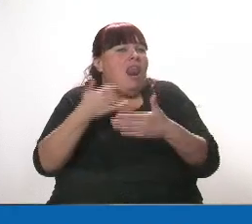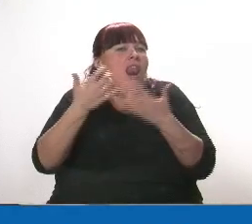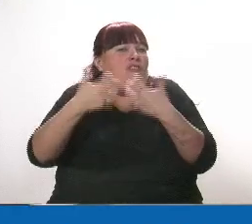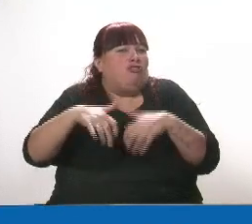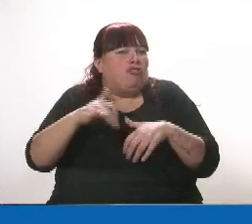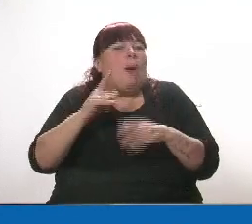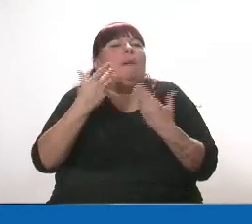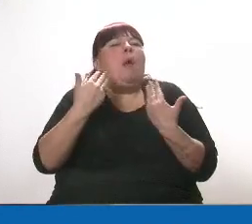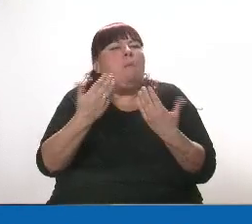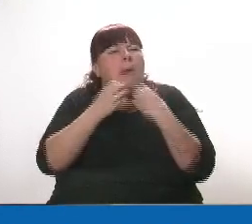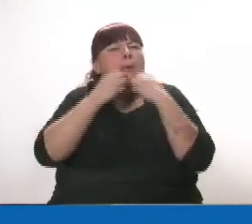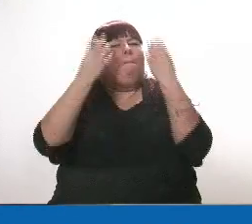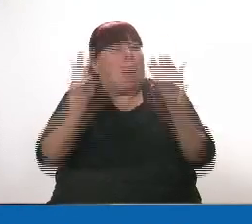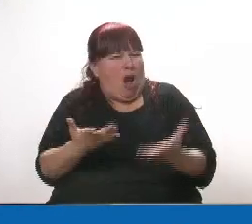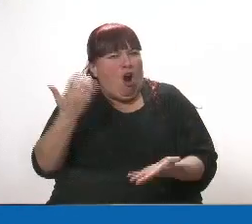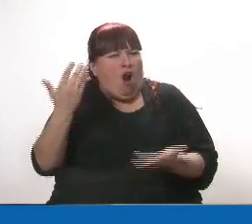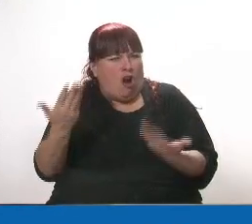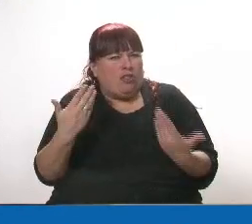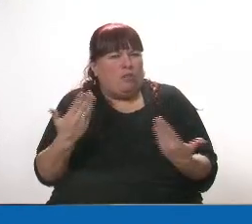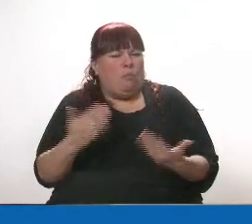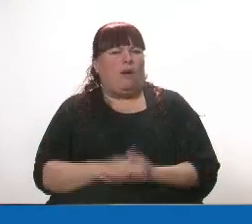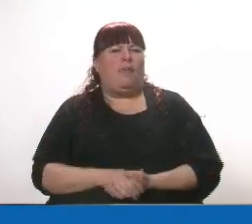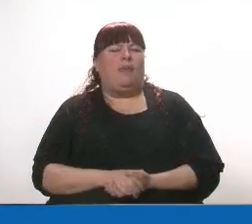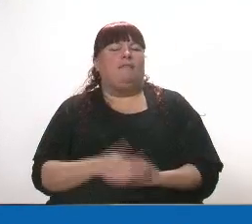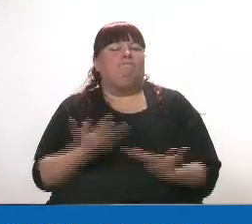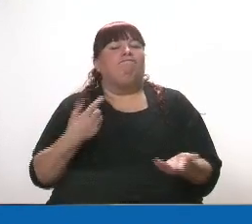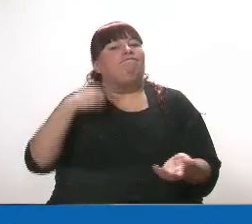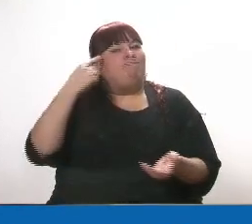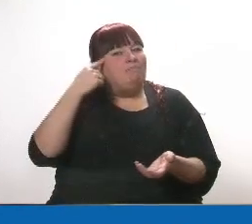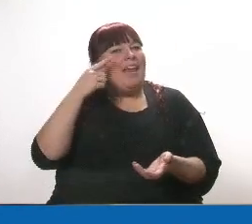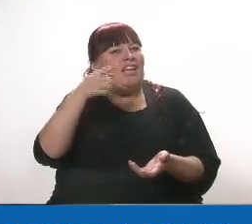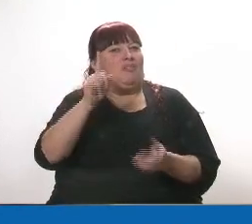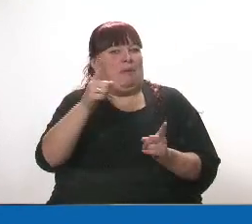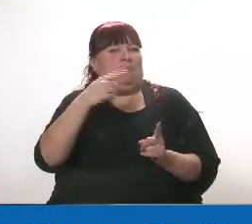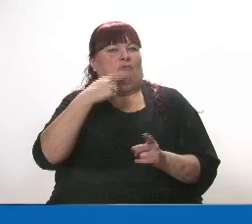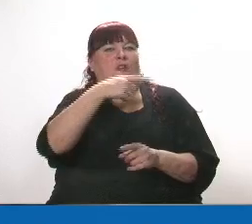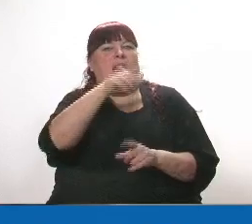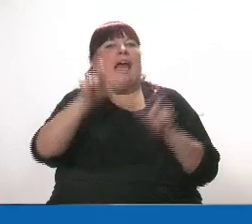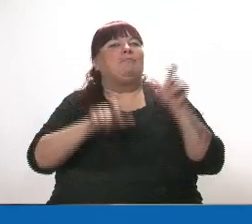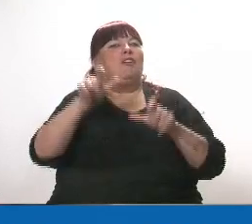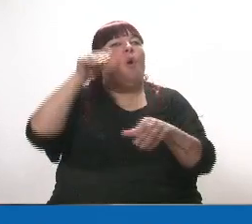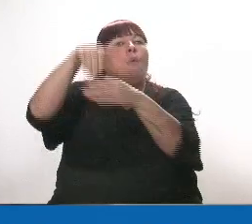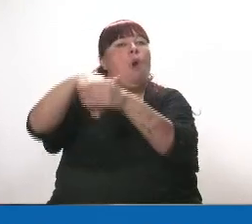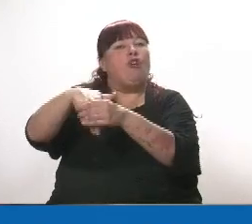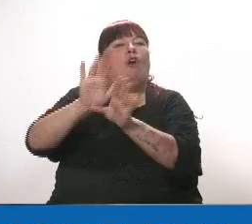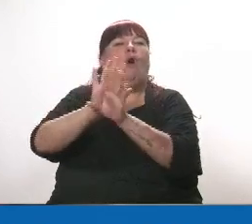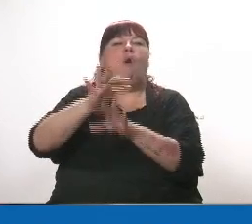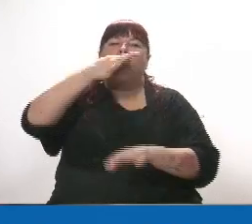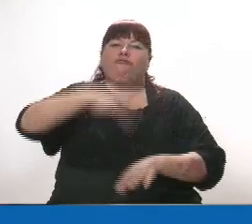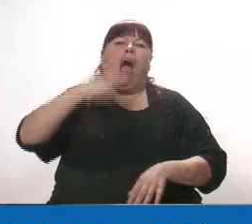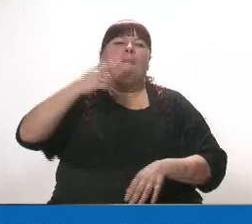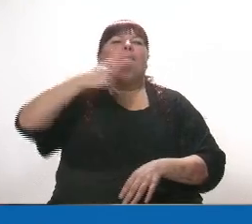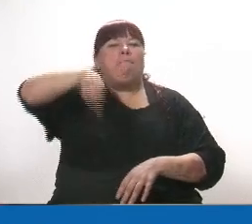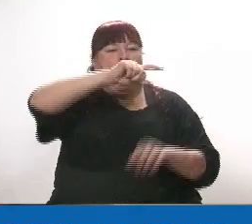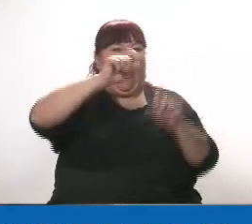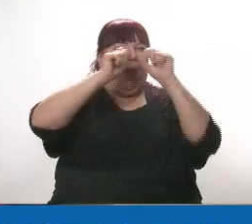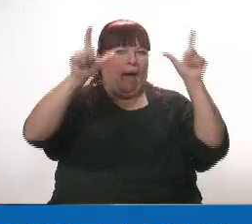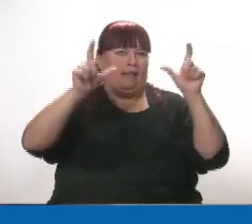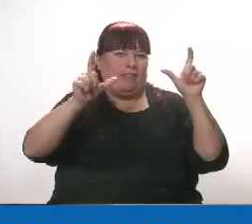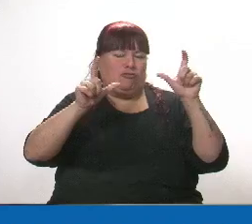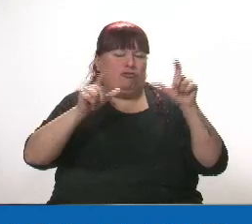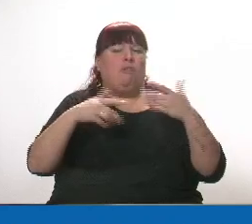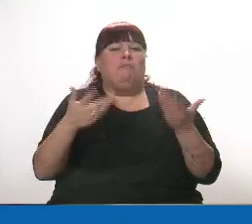podría funcionar mejor entonces creo que eso es lo que nos dijo la gente sí Entonces en este